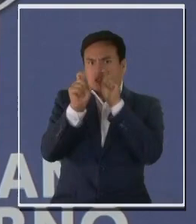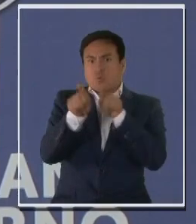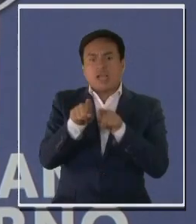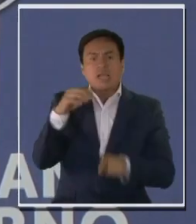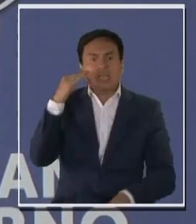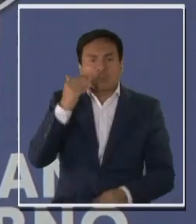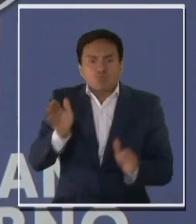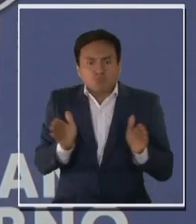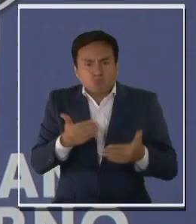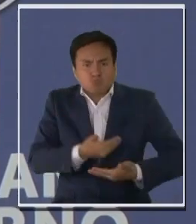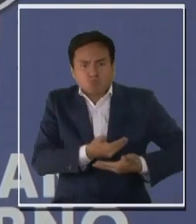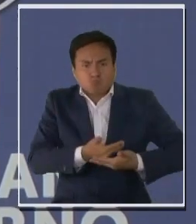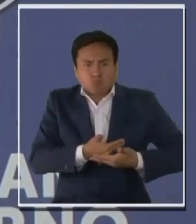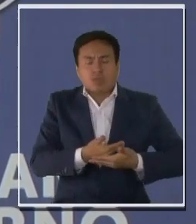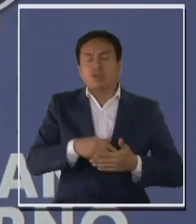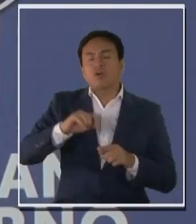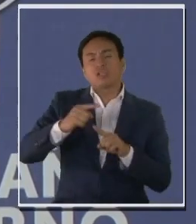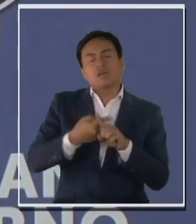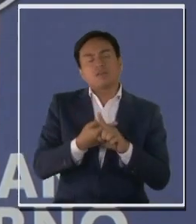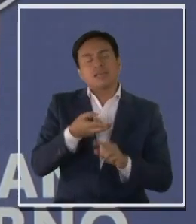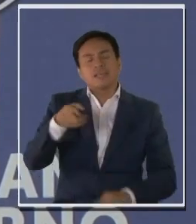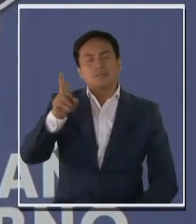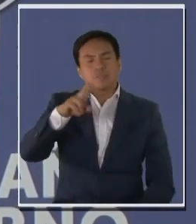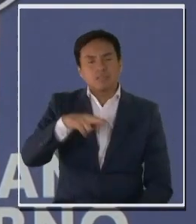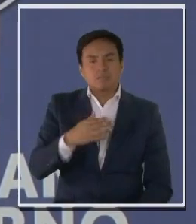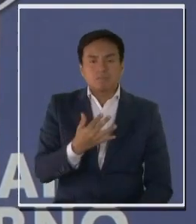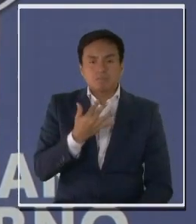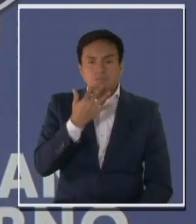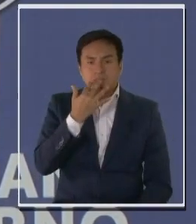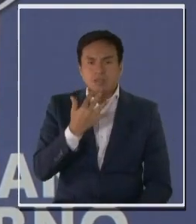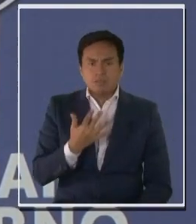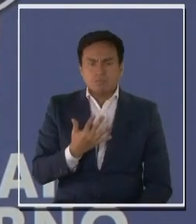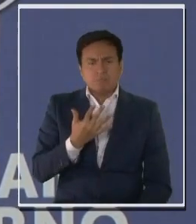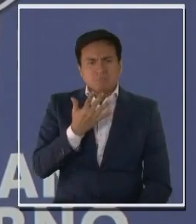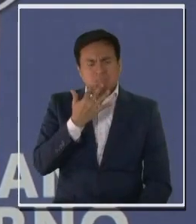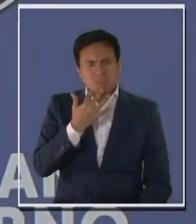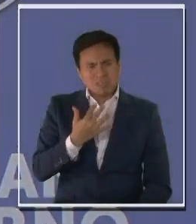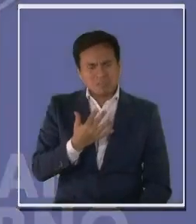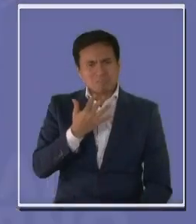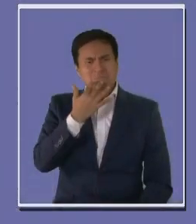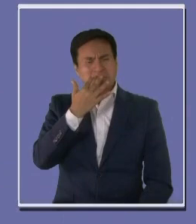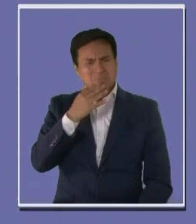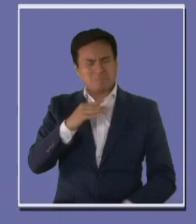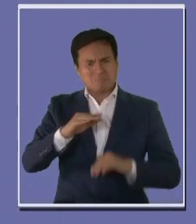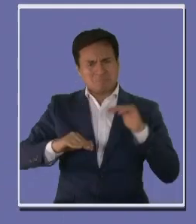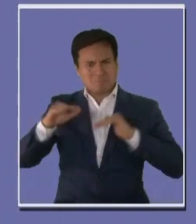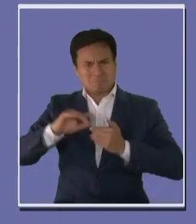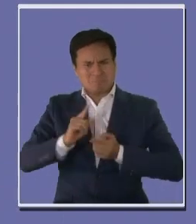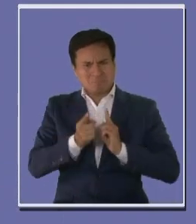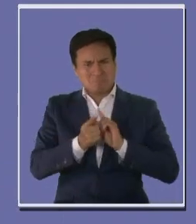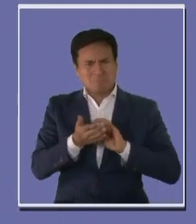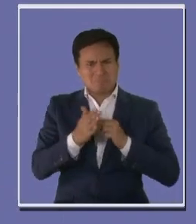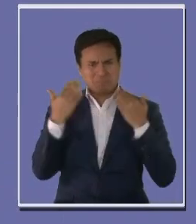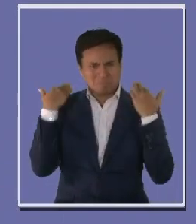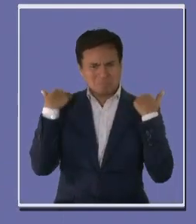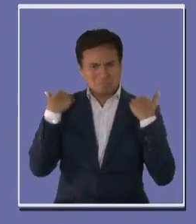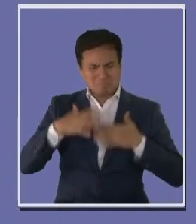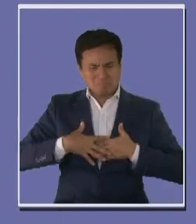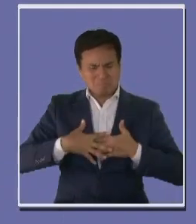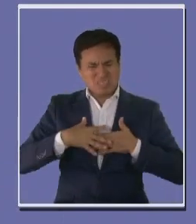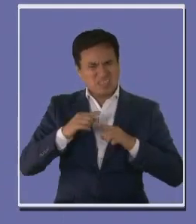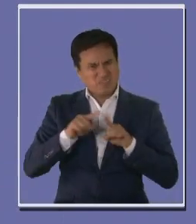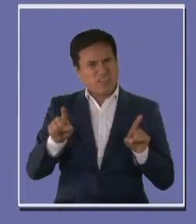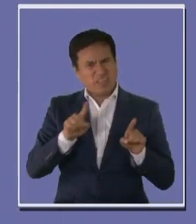con los niños más pequeños nuevamente repetir respiración agitada dinámica pulmonar o torácica